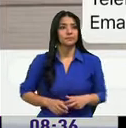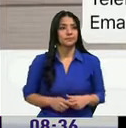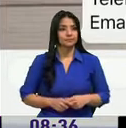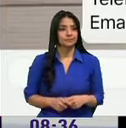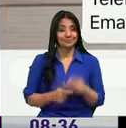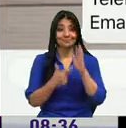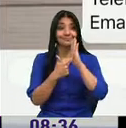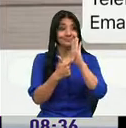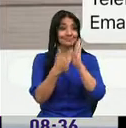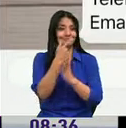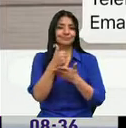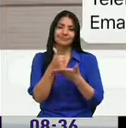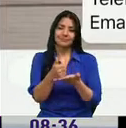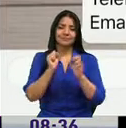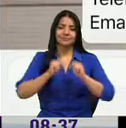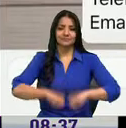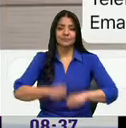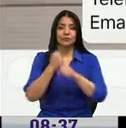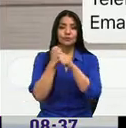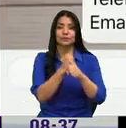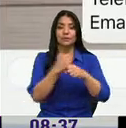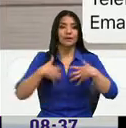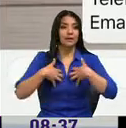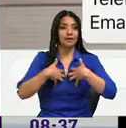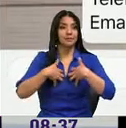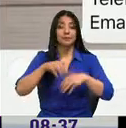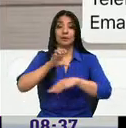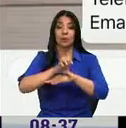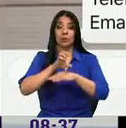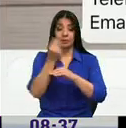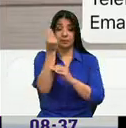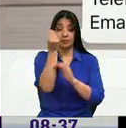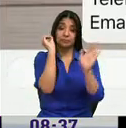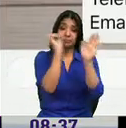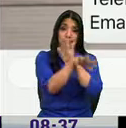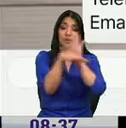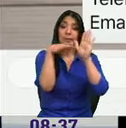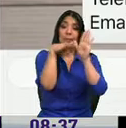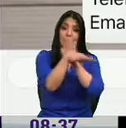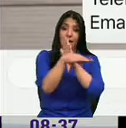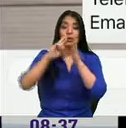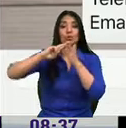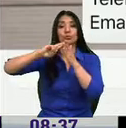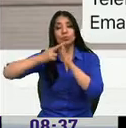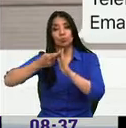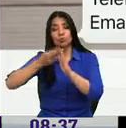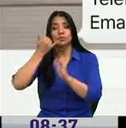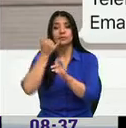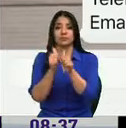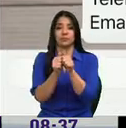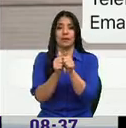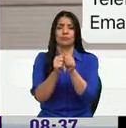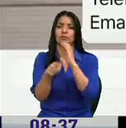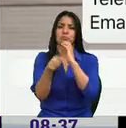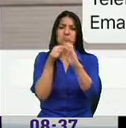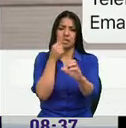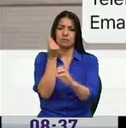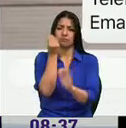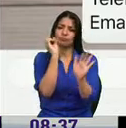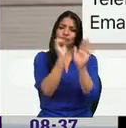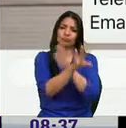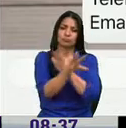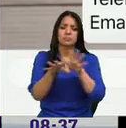esa está. Es la ayuda. Por favor, Fundación Animal Ecuador, ahí está la cuenta, también el RUG, el teléfono y el email para las donaciones del